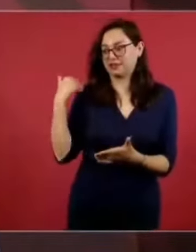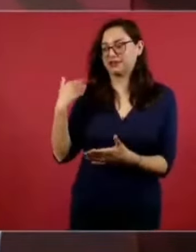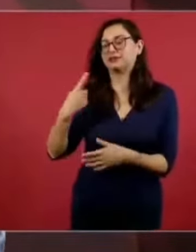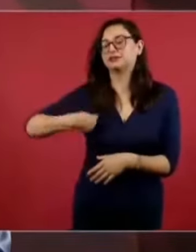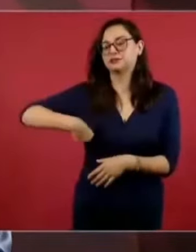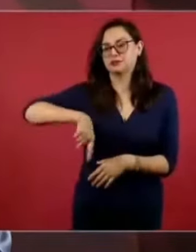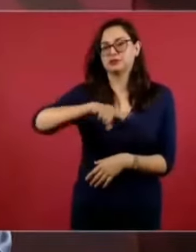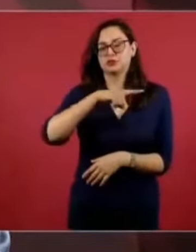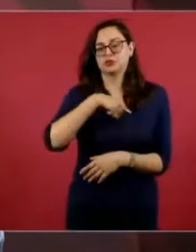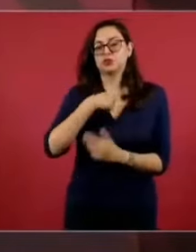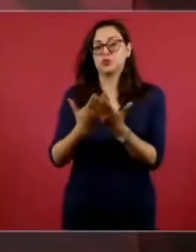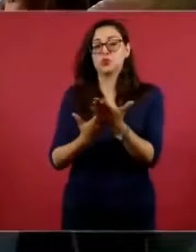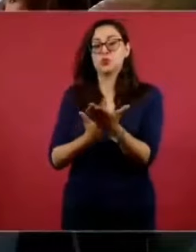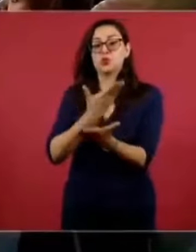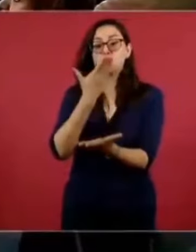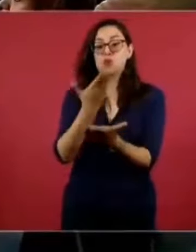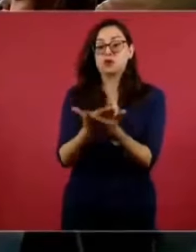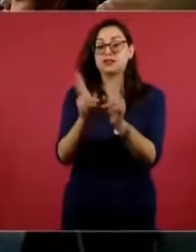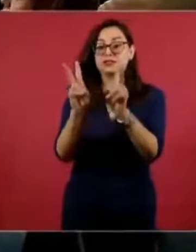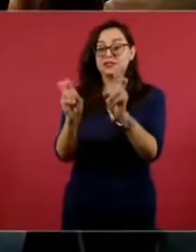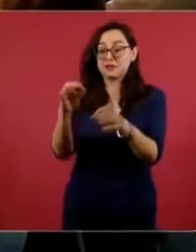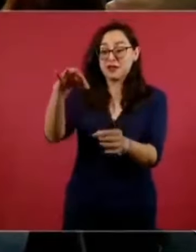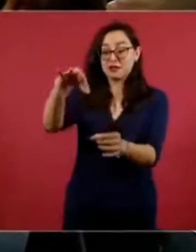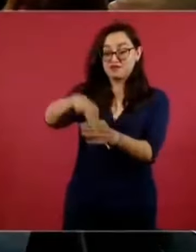constitucional en lo